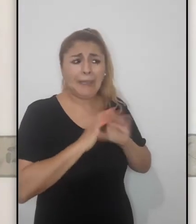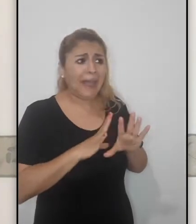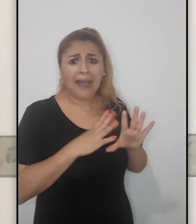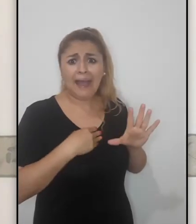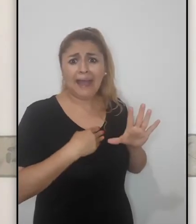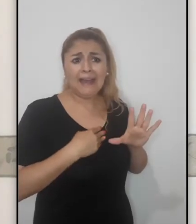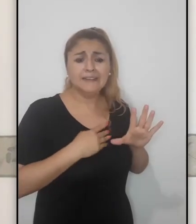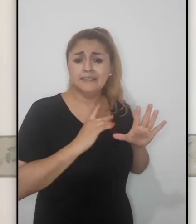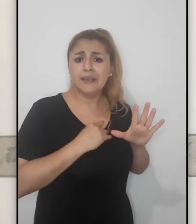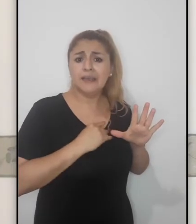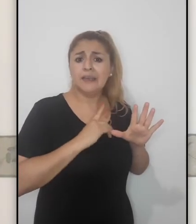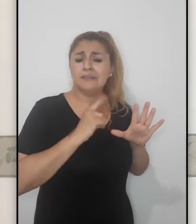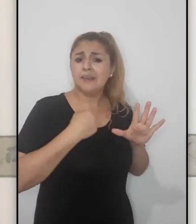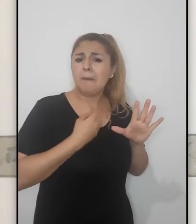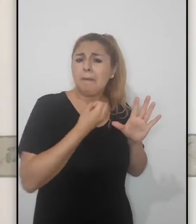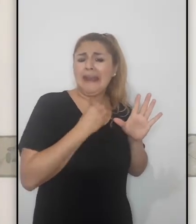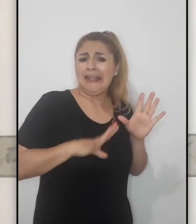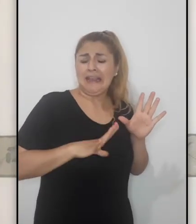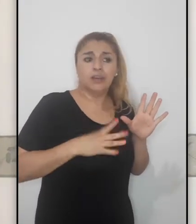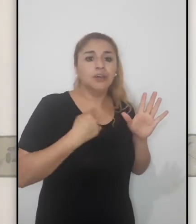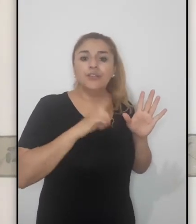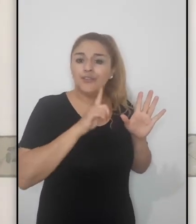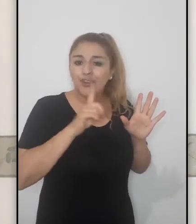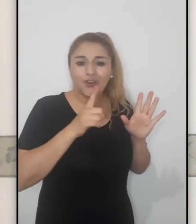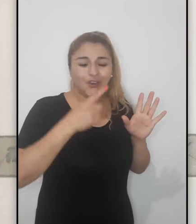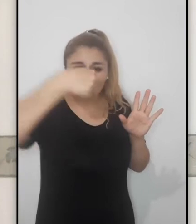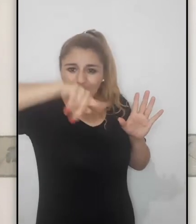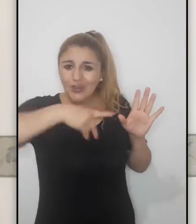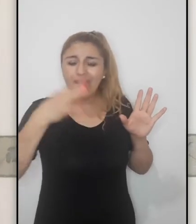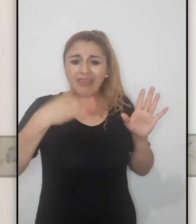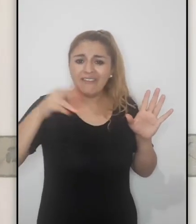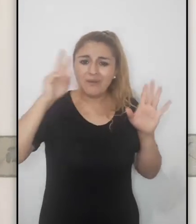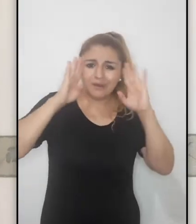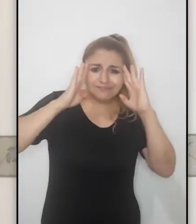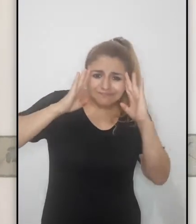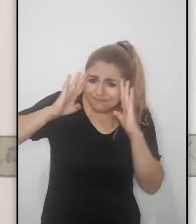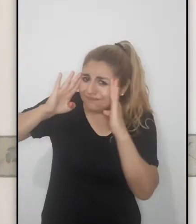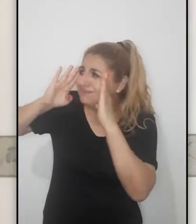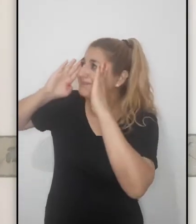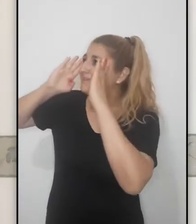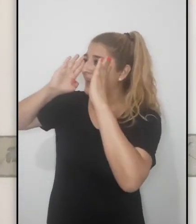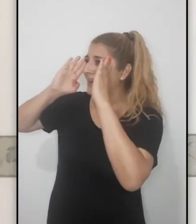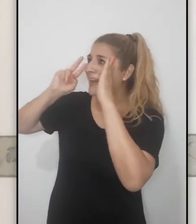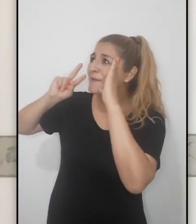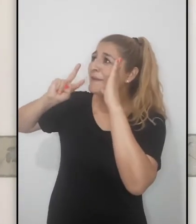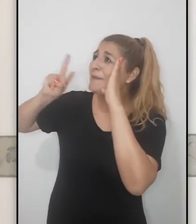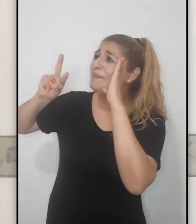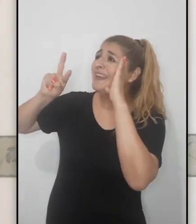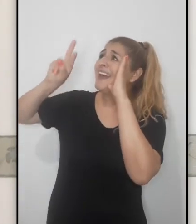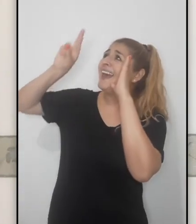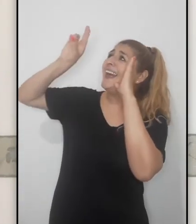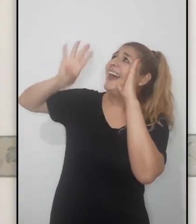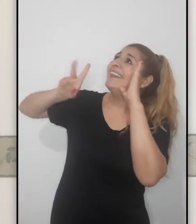aptos nunca vamos a ser perfectos pero si somos aspirantes